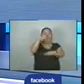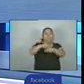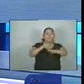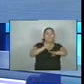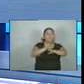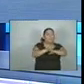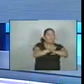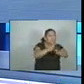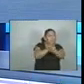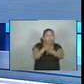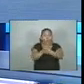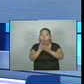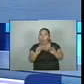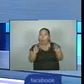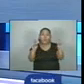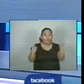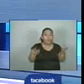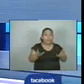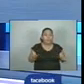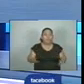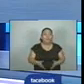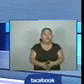Extorsión y Delitos Conexos. Veamos.